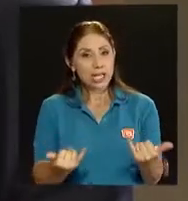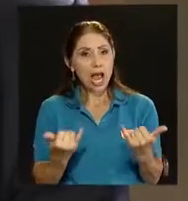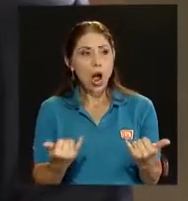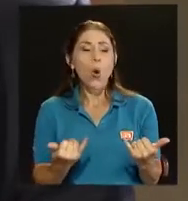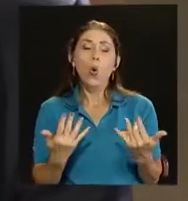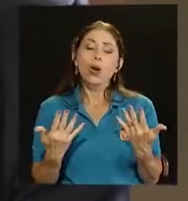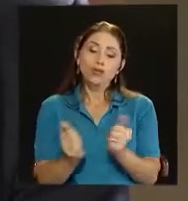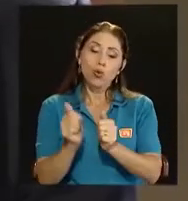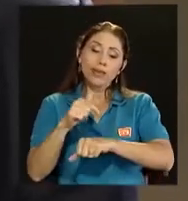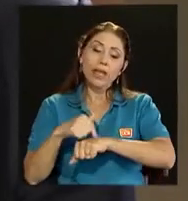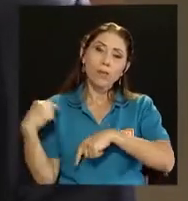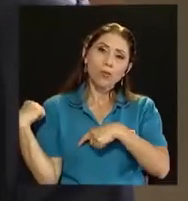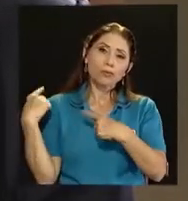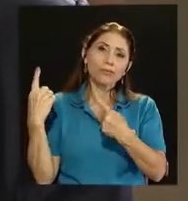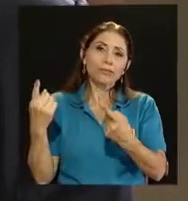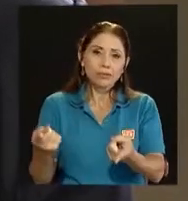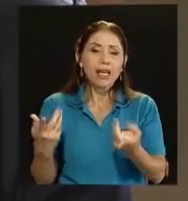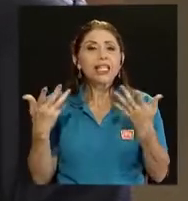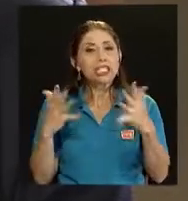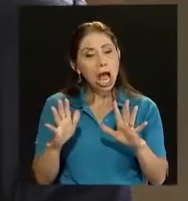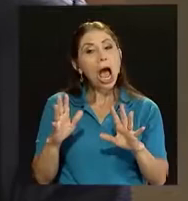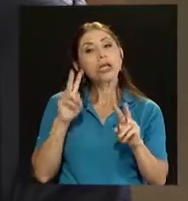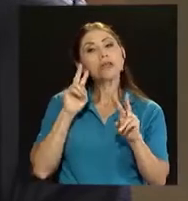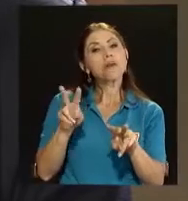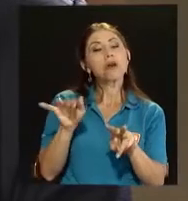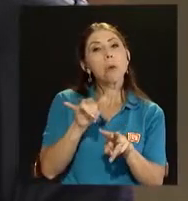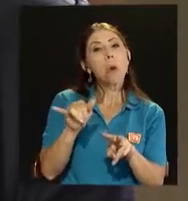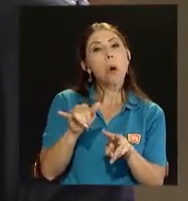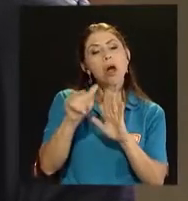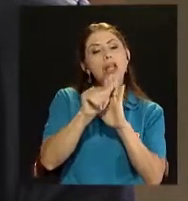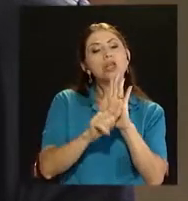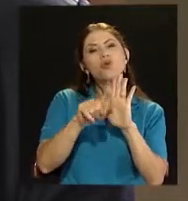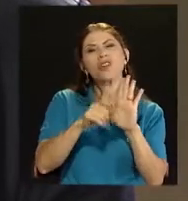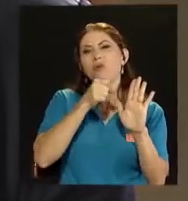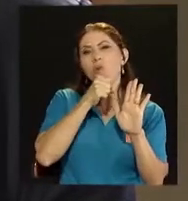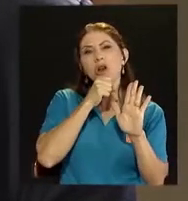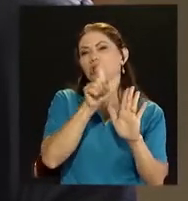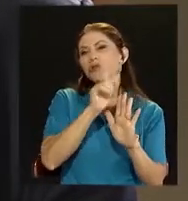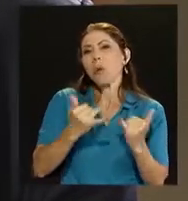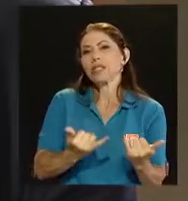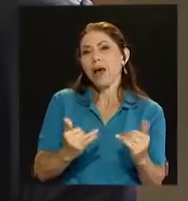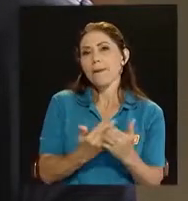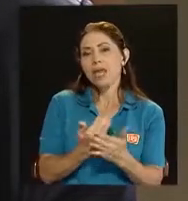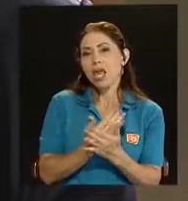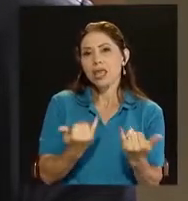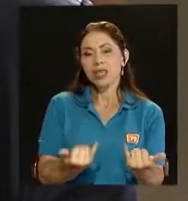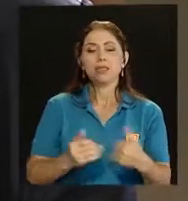andando el tiempo, ya se consideran como obsoletos y ya no vigentes.